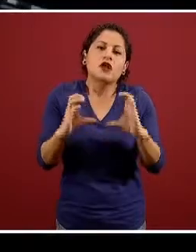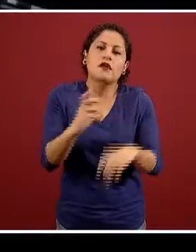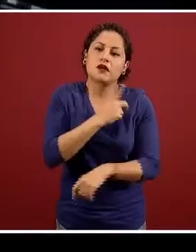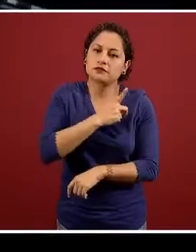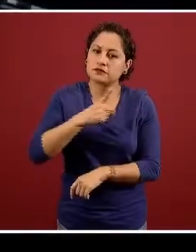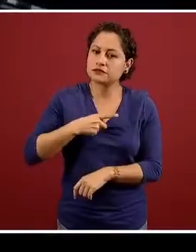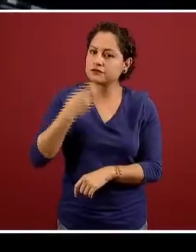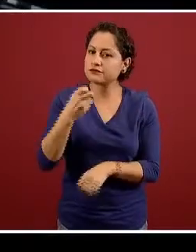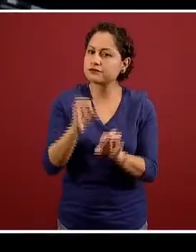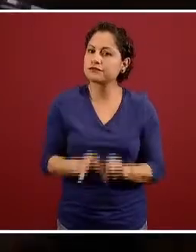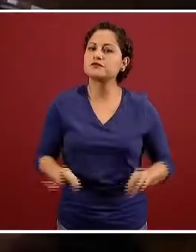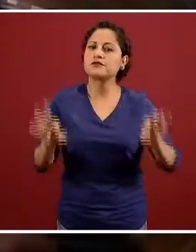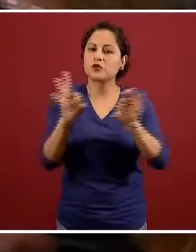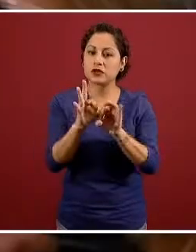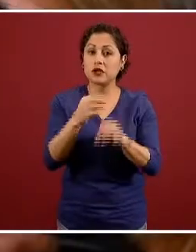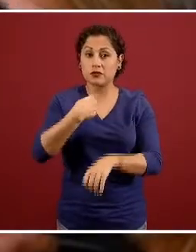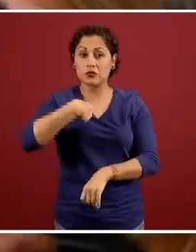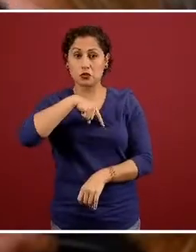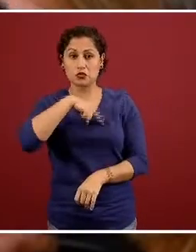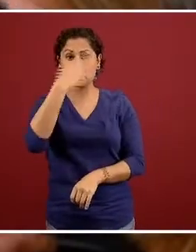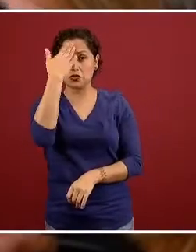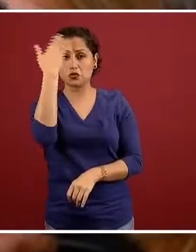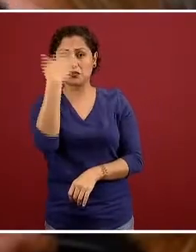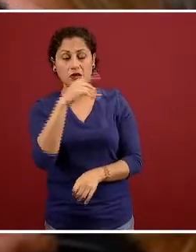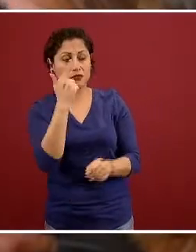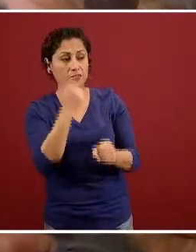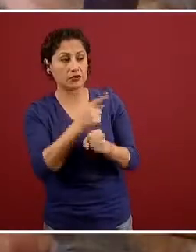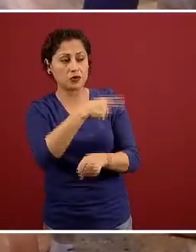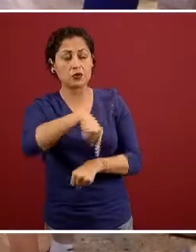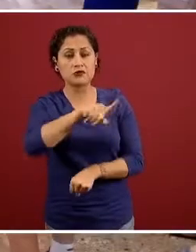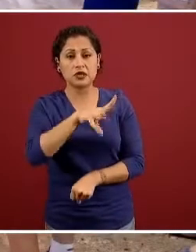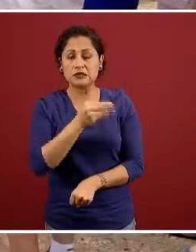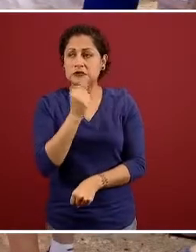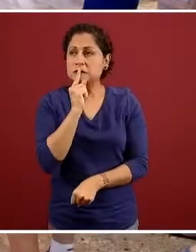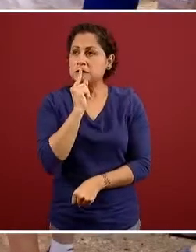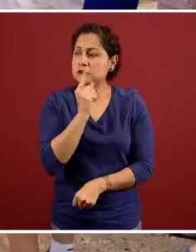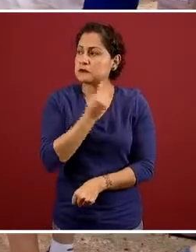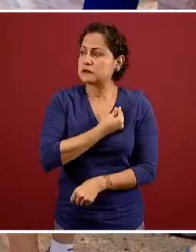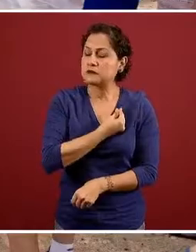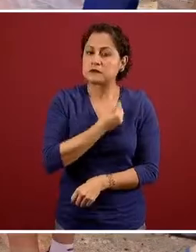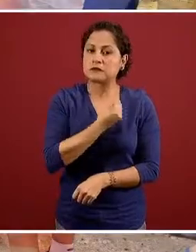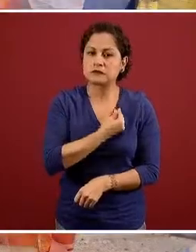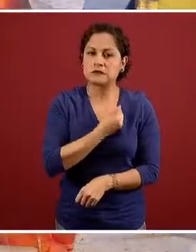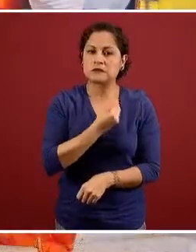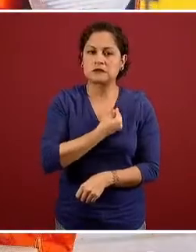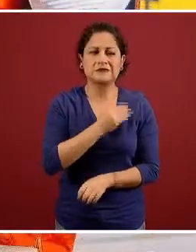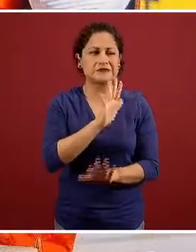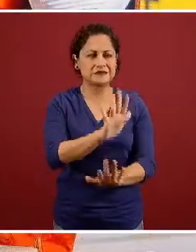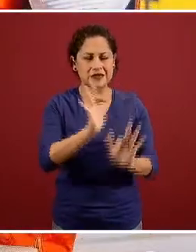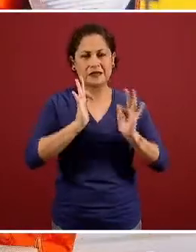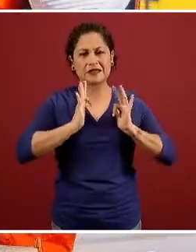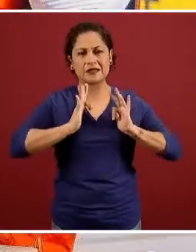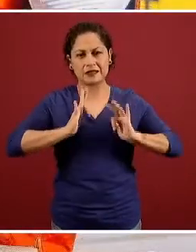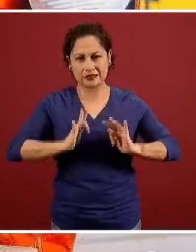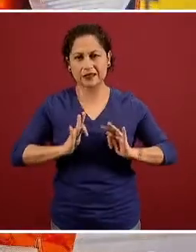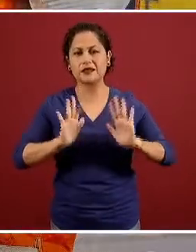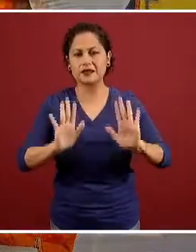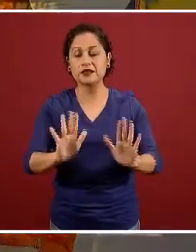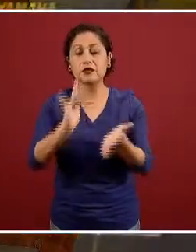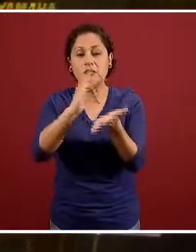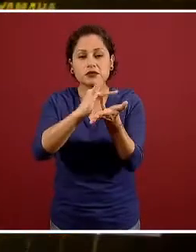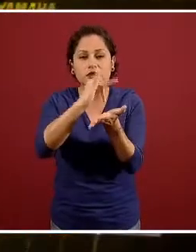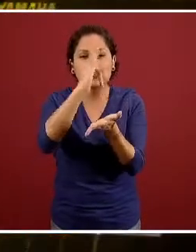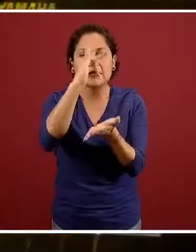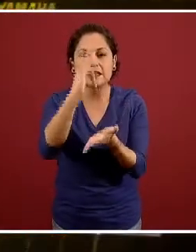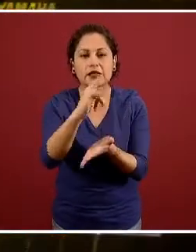Sabemos el sacrificio que están haciendo, falta menos. Les agradecemos que estén en casa en esta Jornada Nacional de Sana